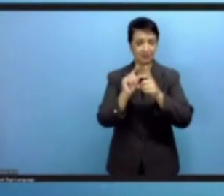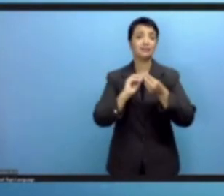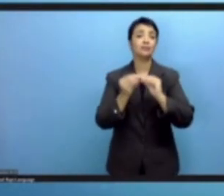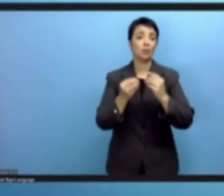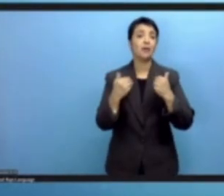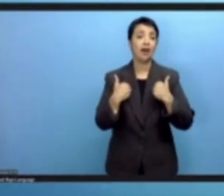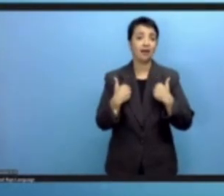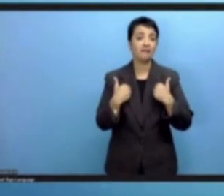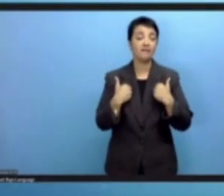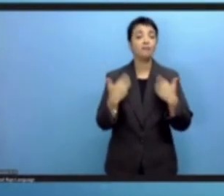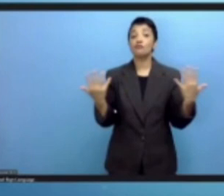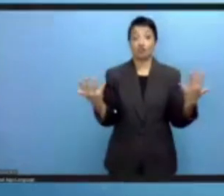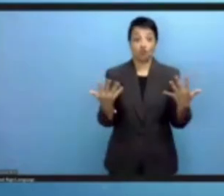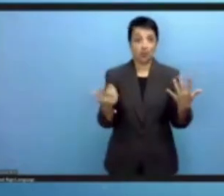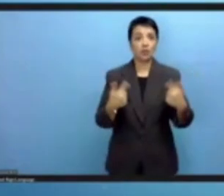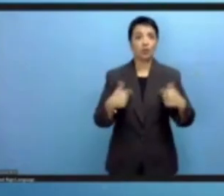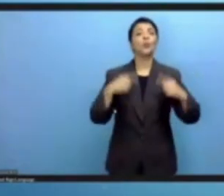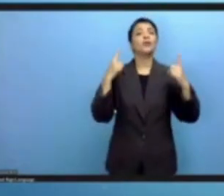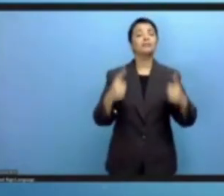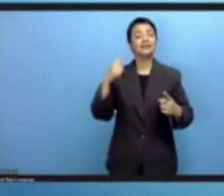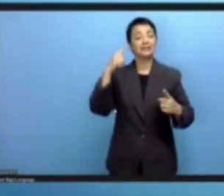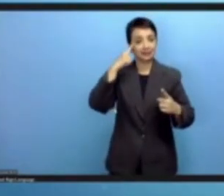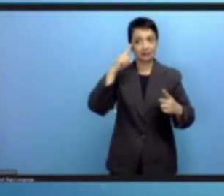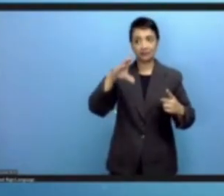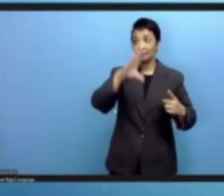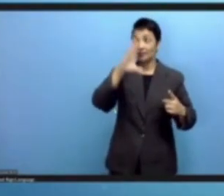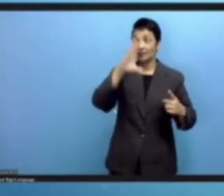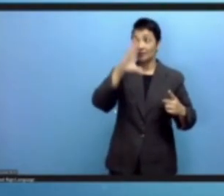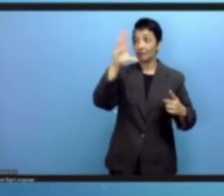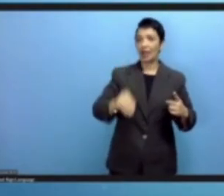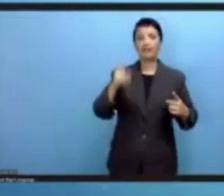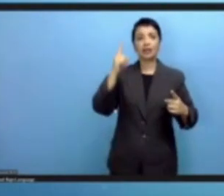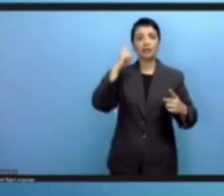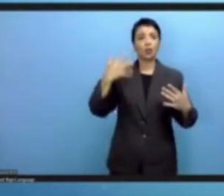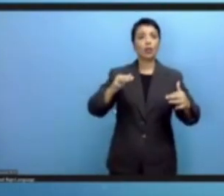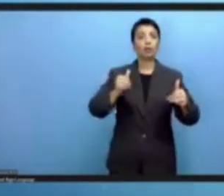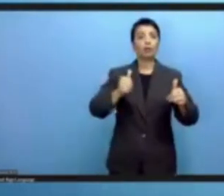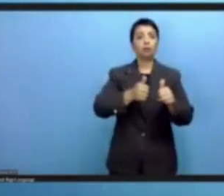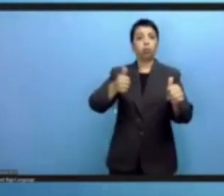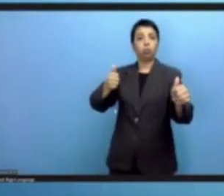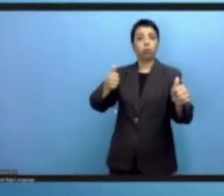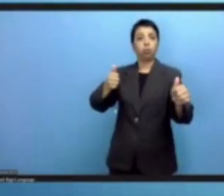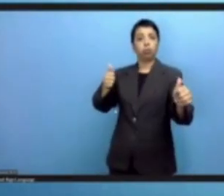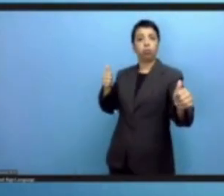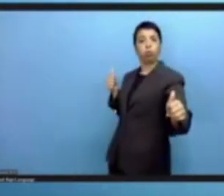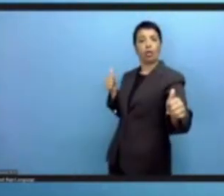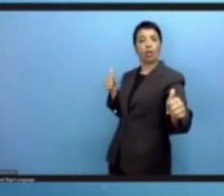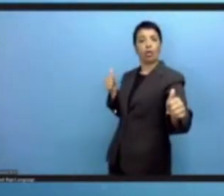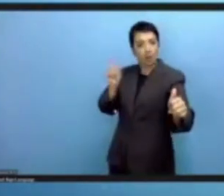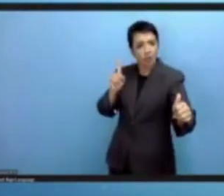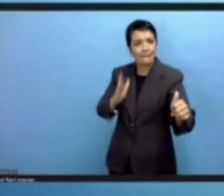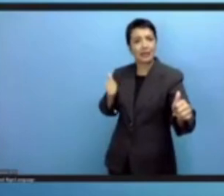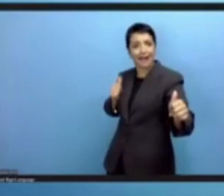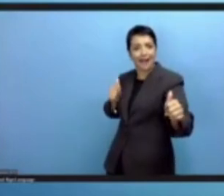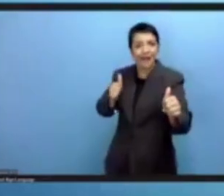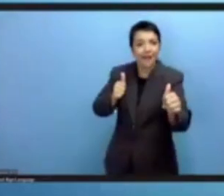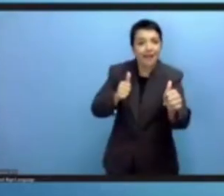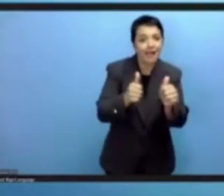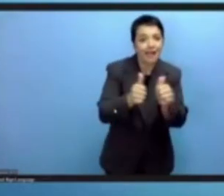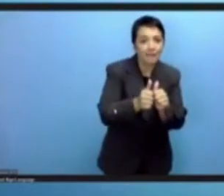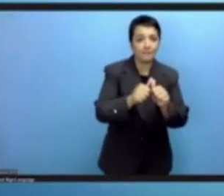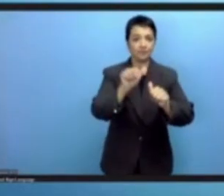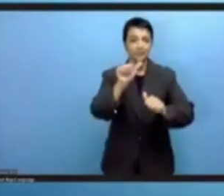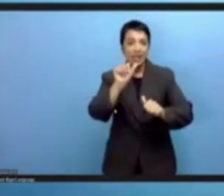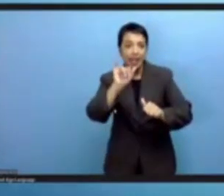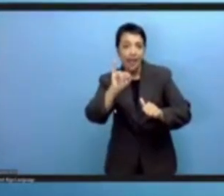desafío que todos Debemos enfrentar debemos asegurarnos de que África no quede rezagada con respecto en